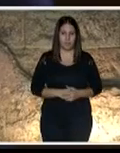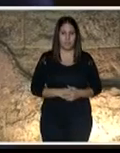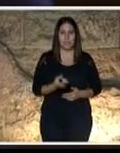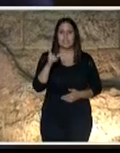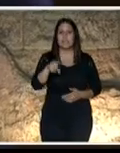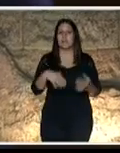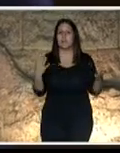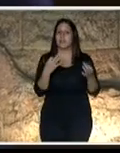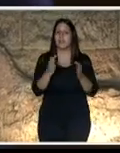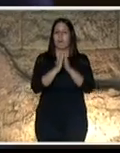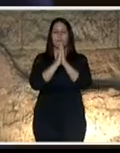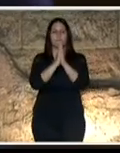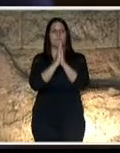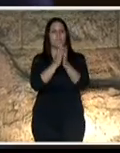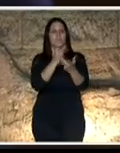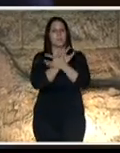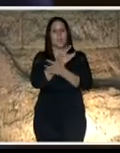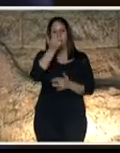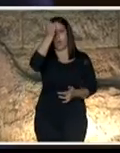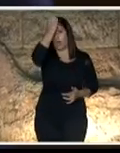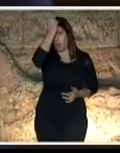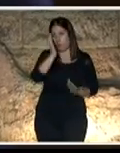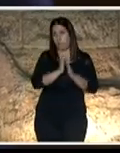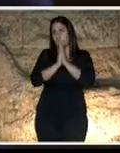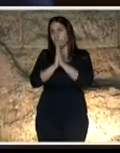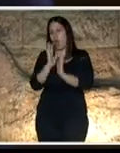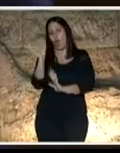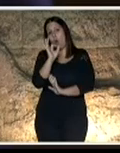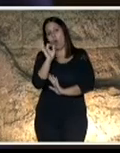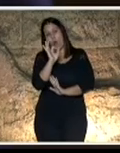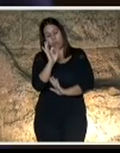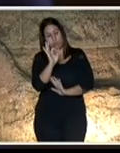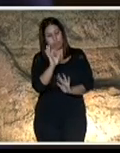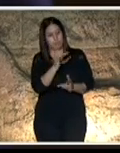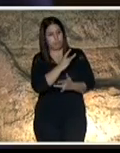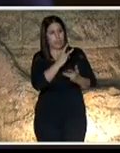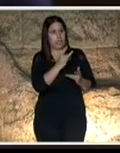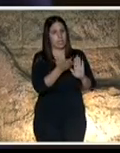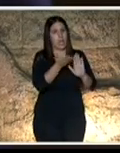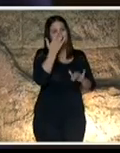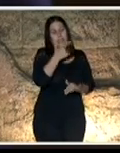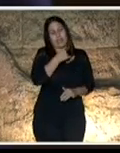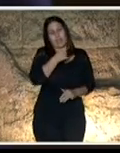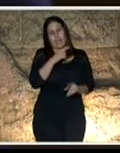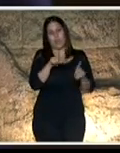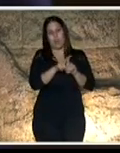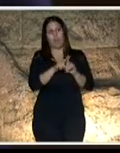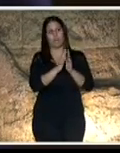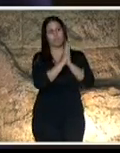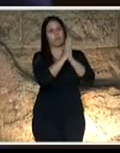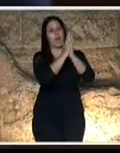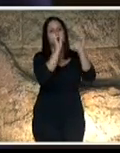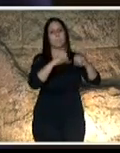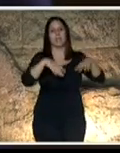a la Virgen de Guadalupe o a la Virgen de la Alta Gracia el milagro para que